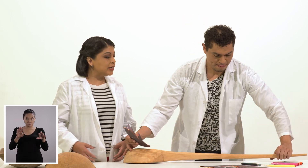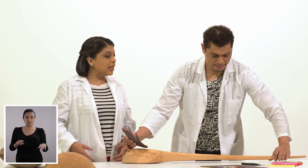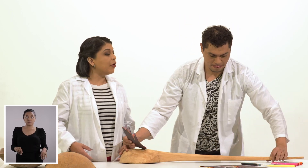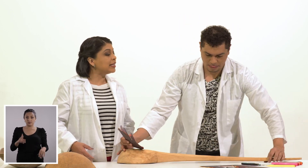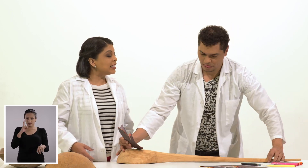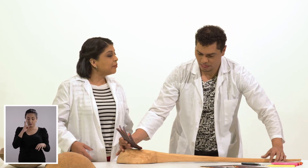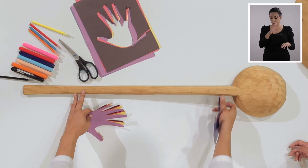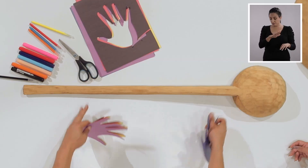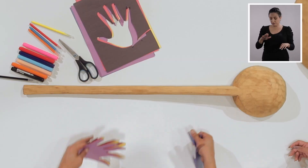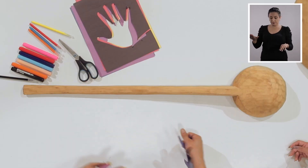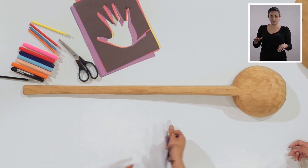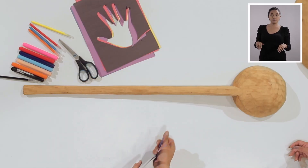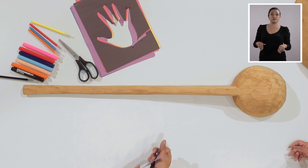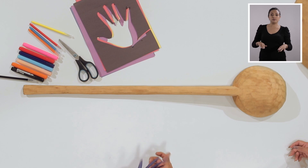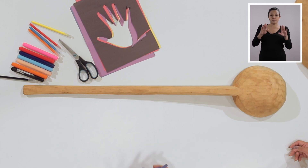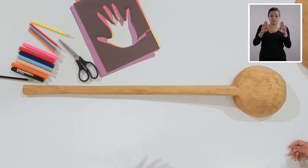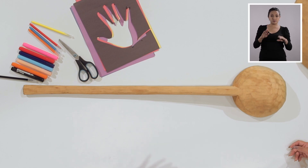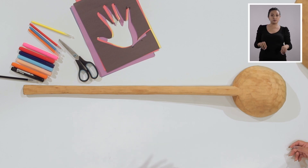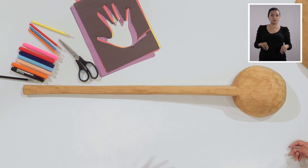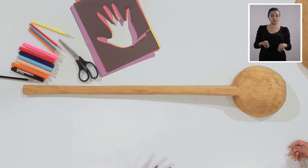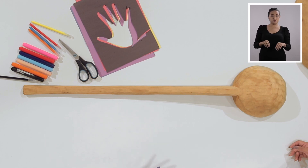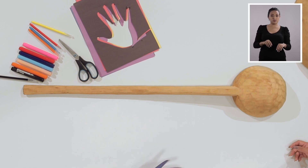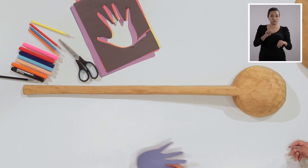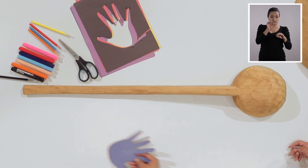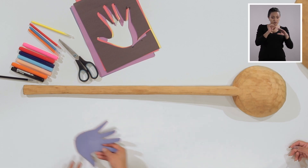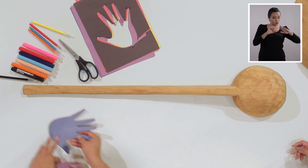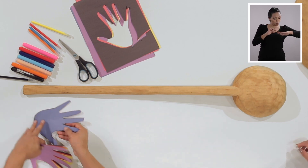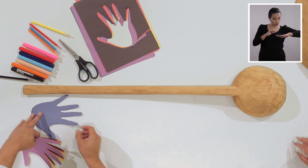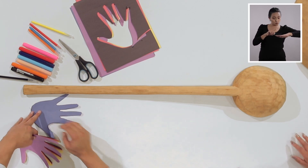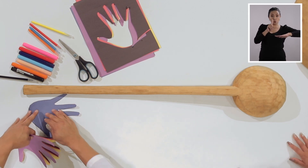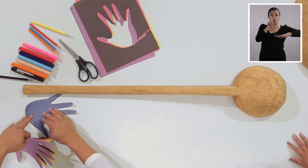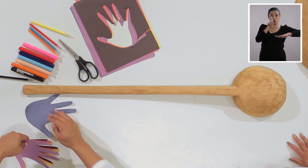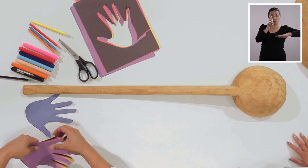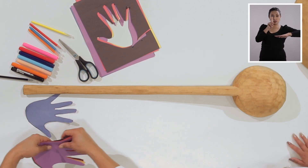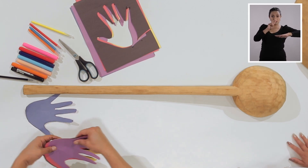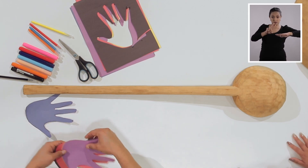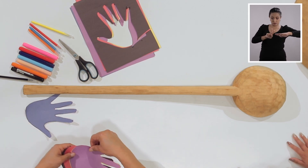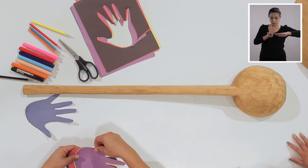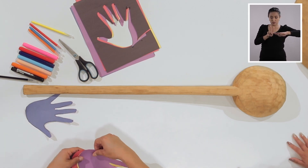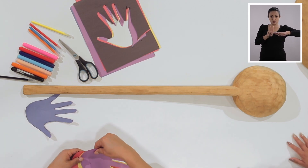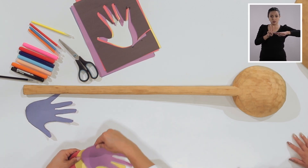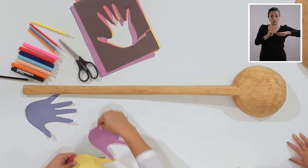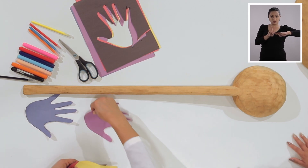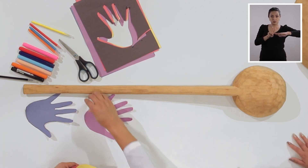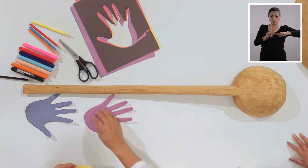lo que vamos a hacer ahora si puedes medir vamos a ver empezamos una